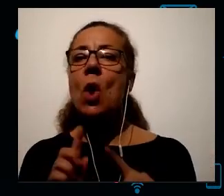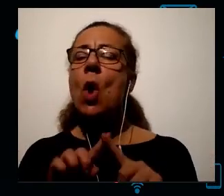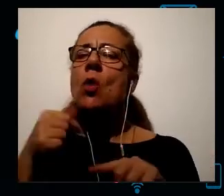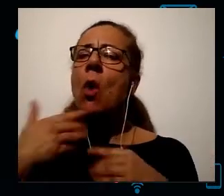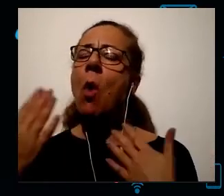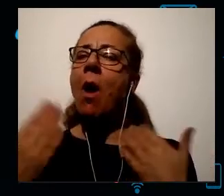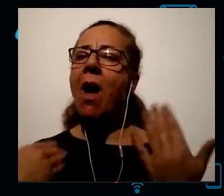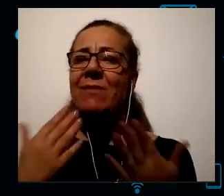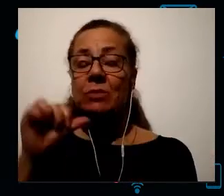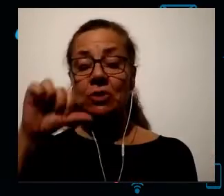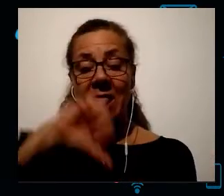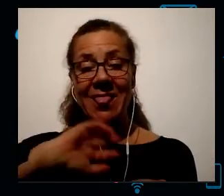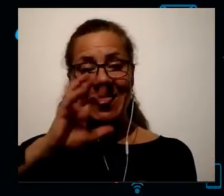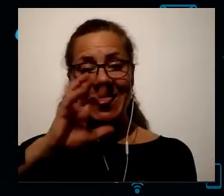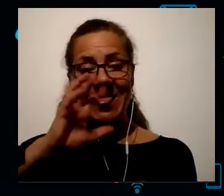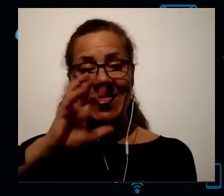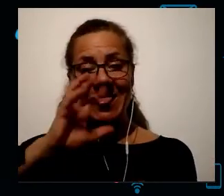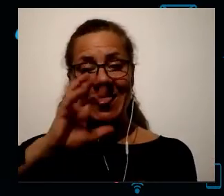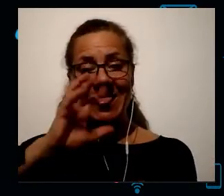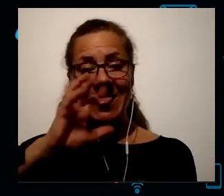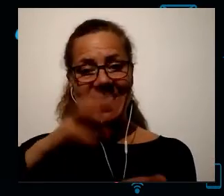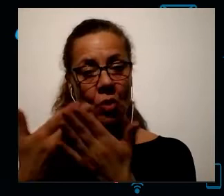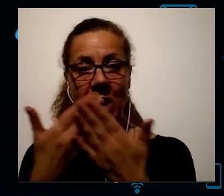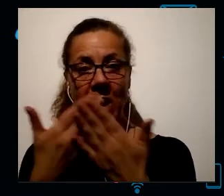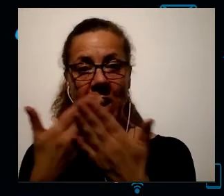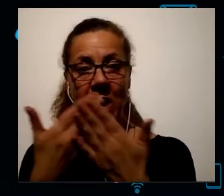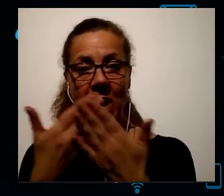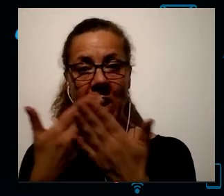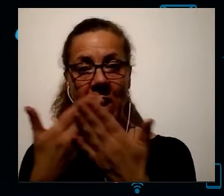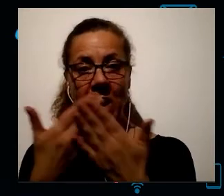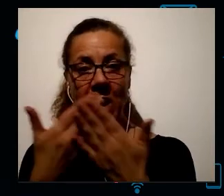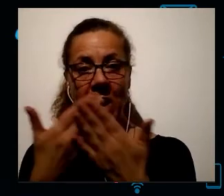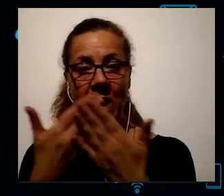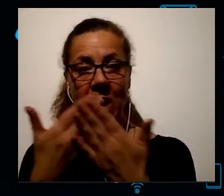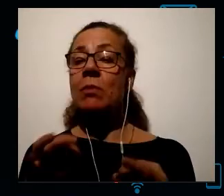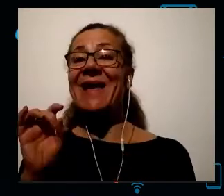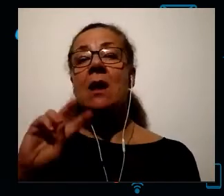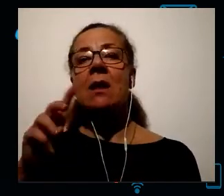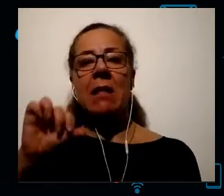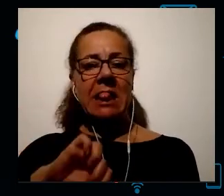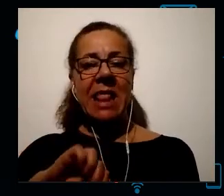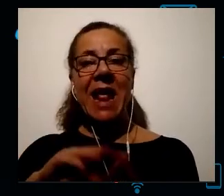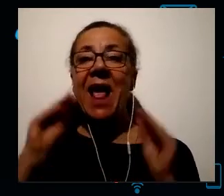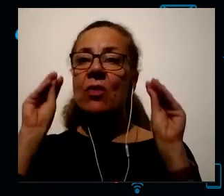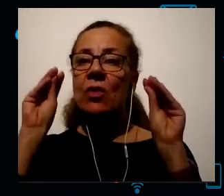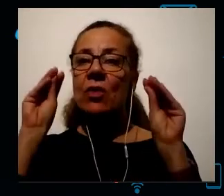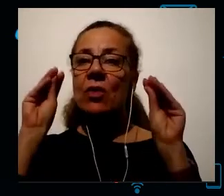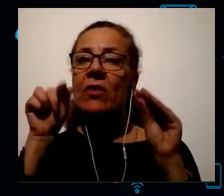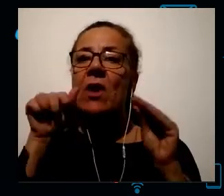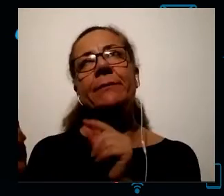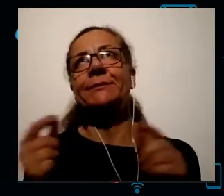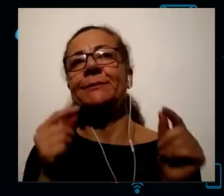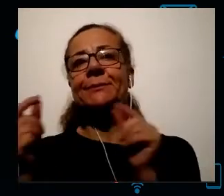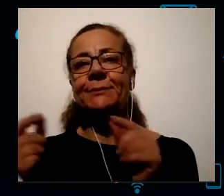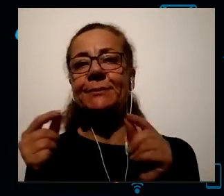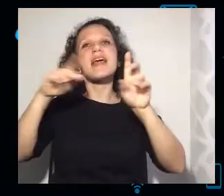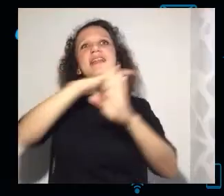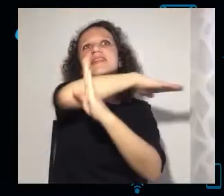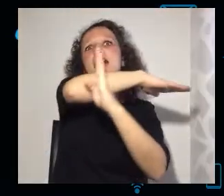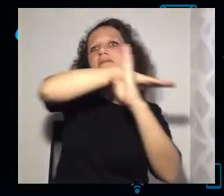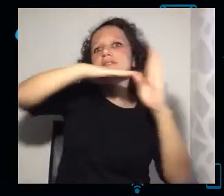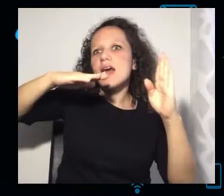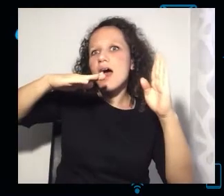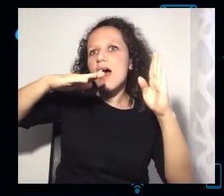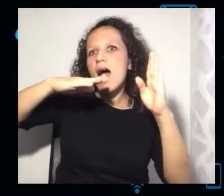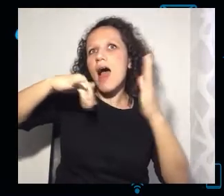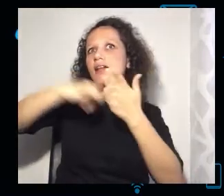del centro educativo lo que no suele pasar como pasa en otros ámbitos de la educación es esta famosa discusión entre la transversalidad y la